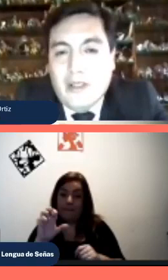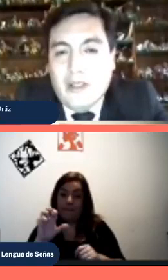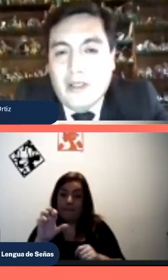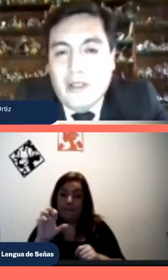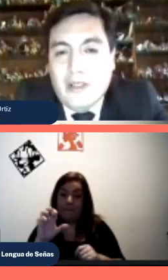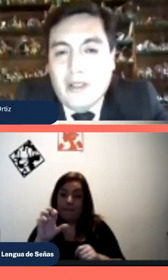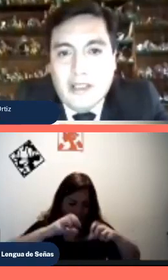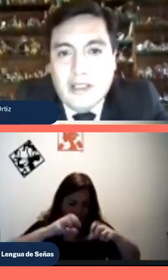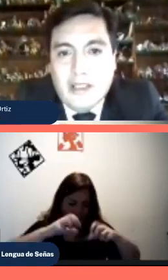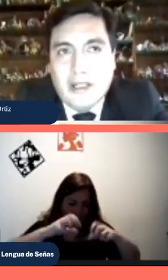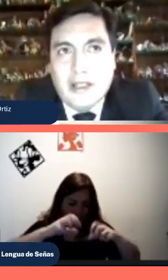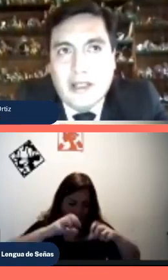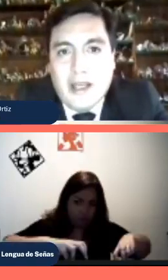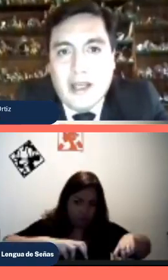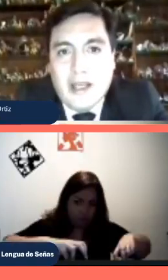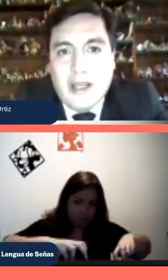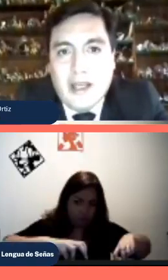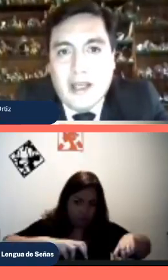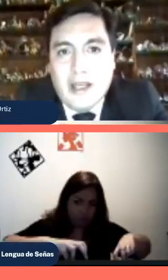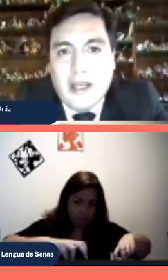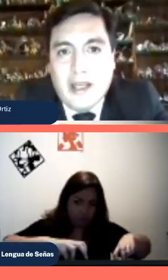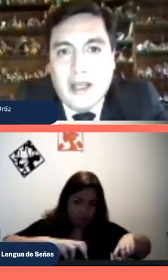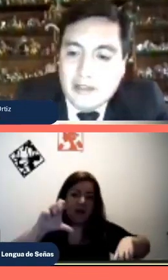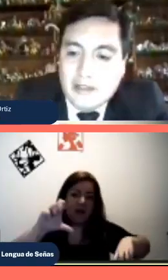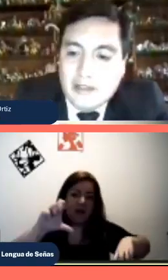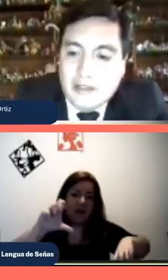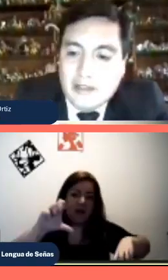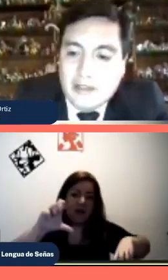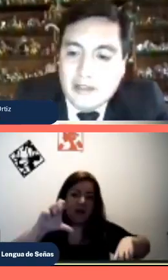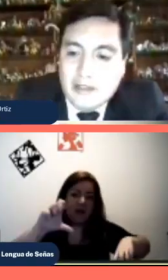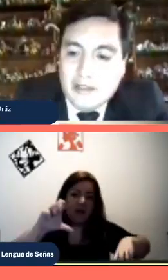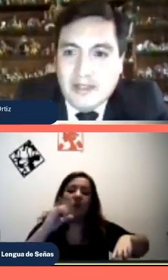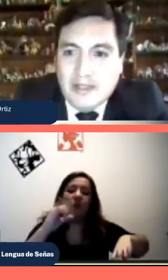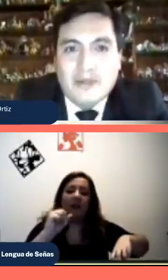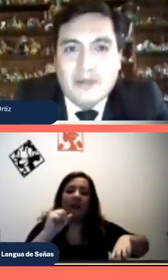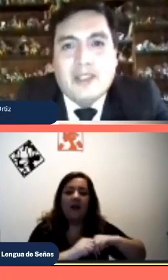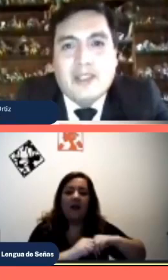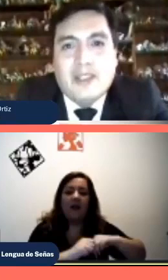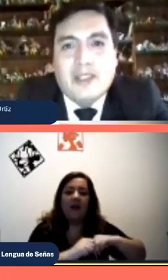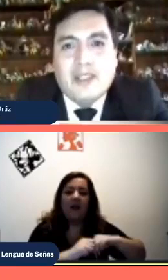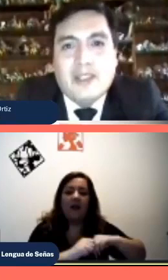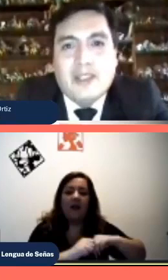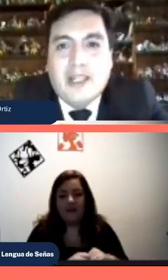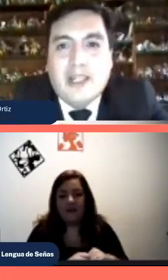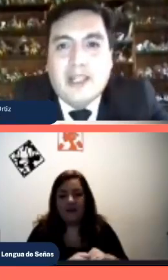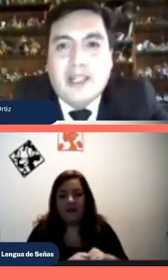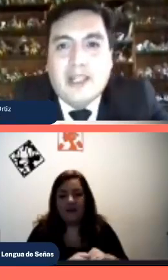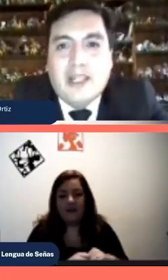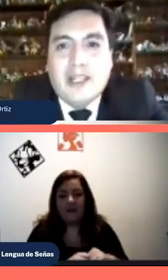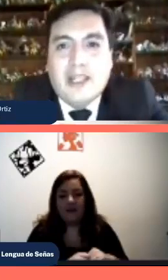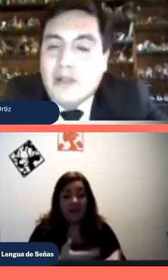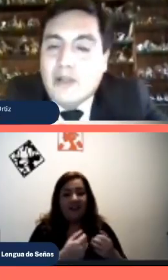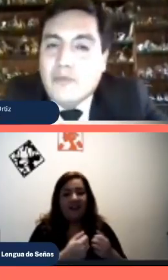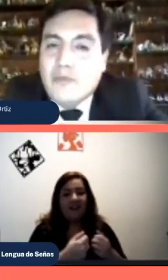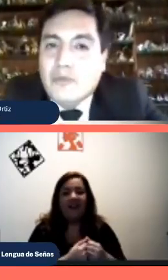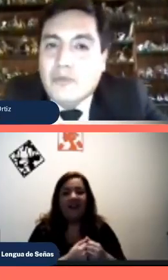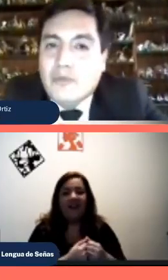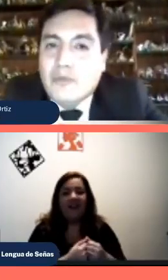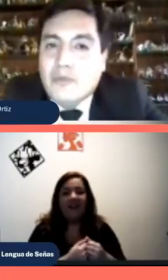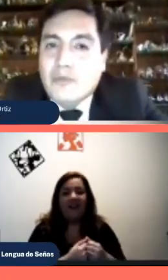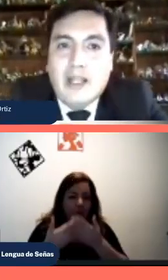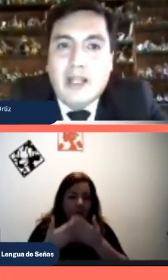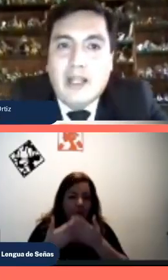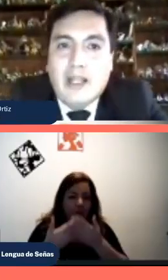en paleontología y es el encargado... Don Luis. Sí, don Luis, y es el director del